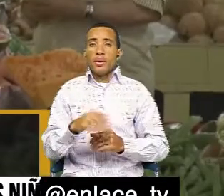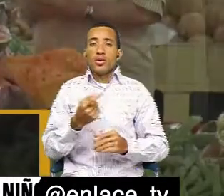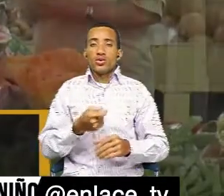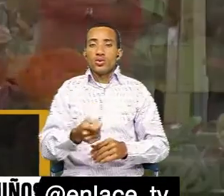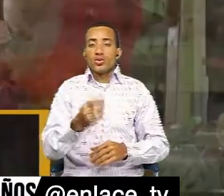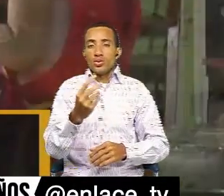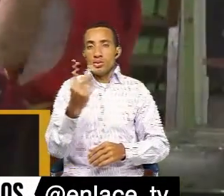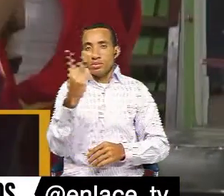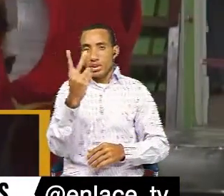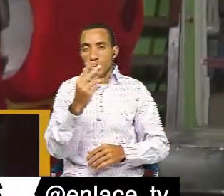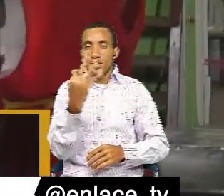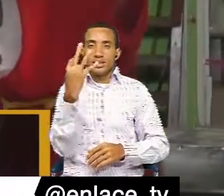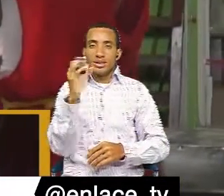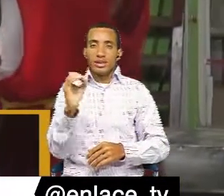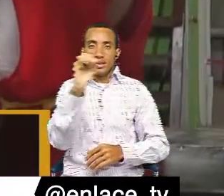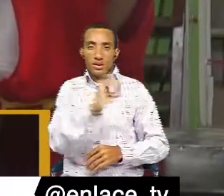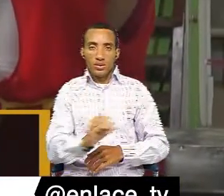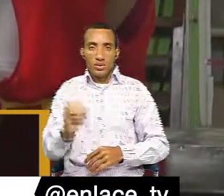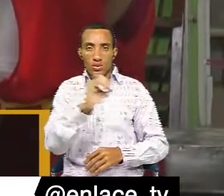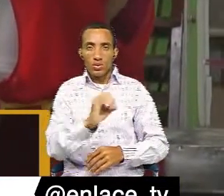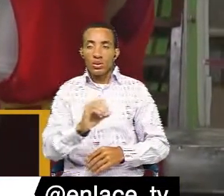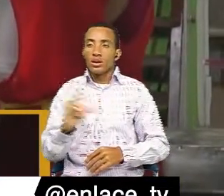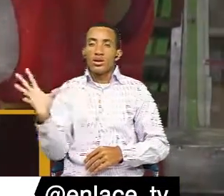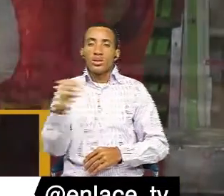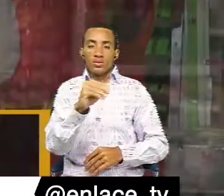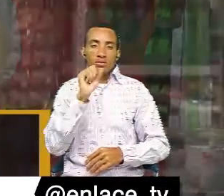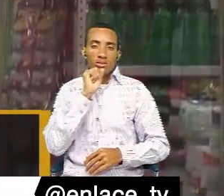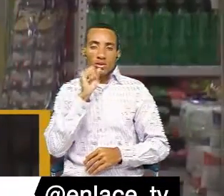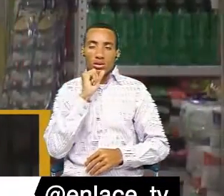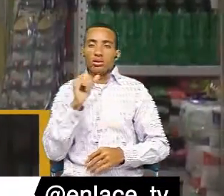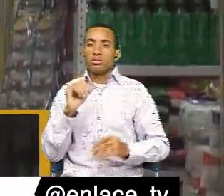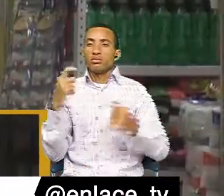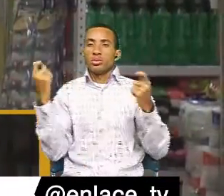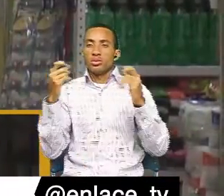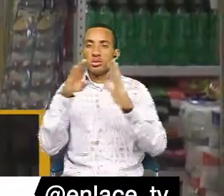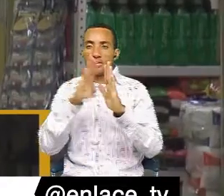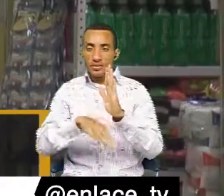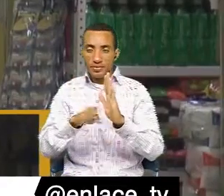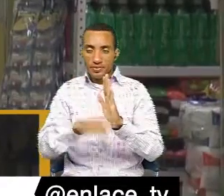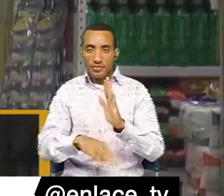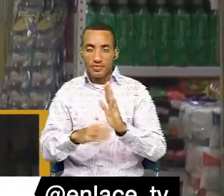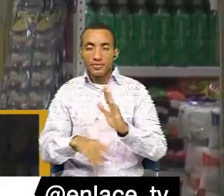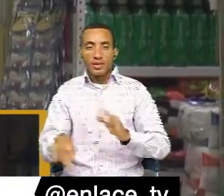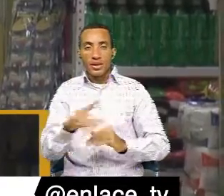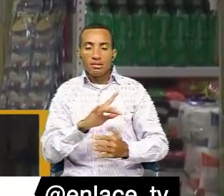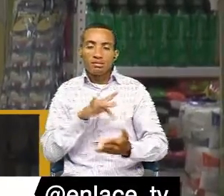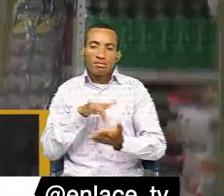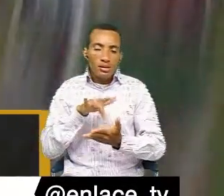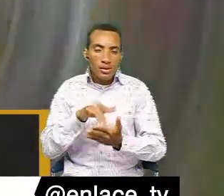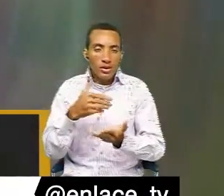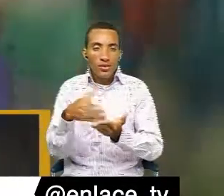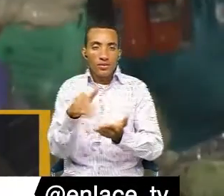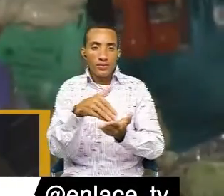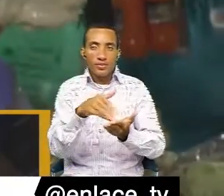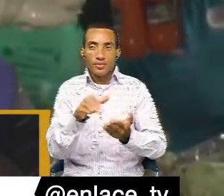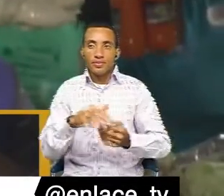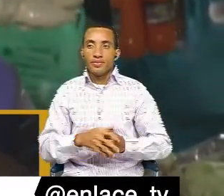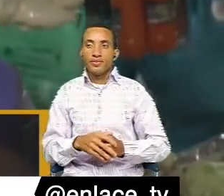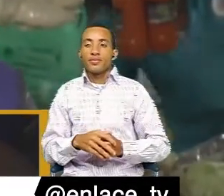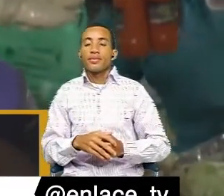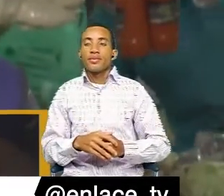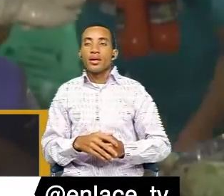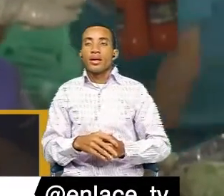los barranqueños podrán acogerse a un sinnúmero de promociones y participar de actividades que premiará la fidelidad de los compradores. Sí, también, de